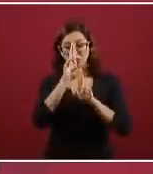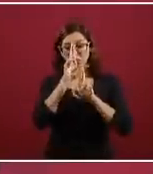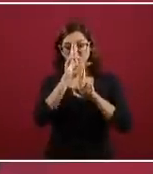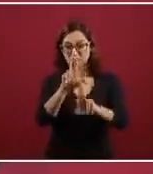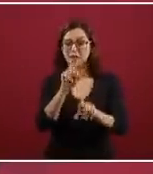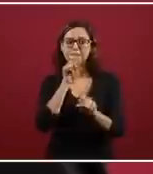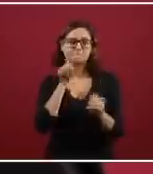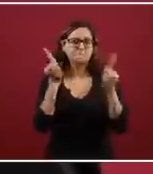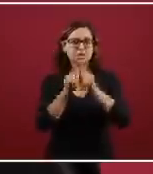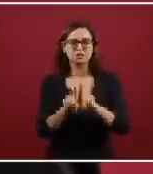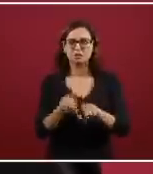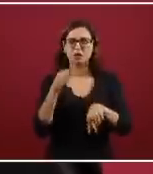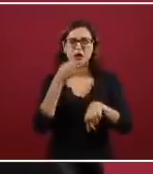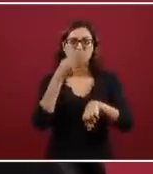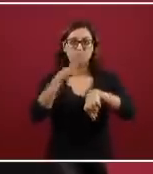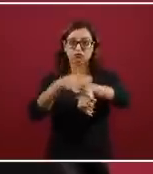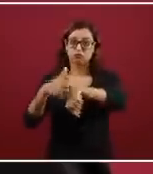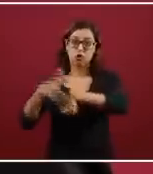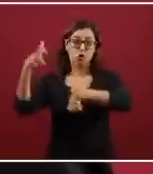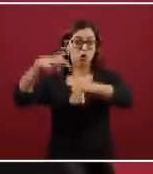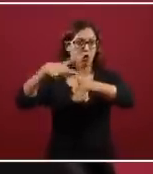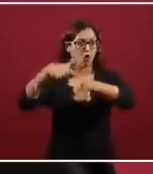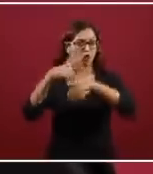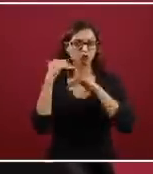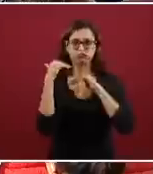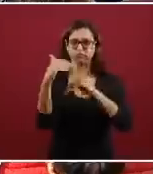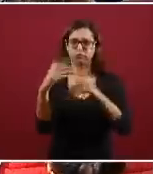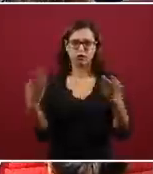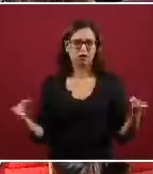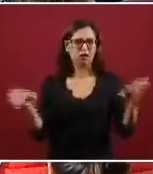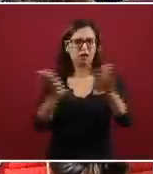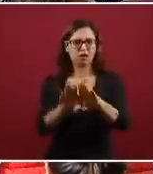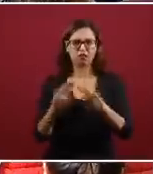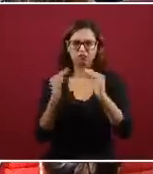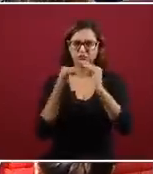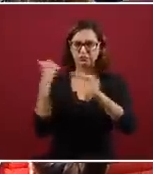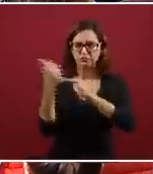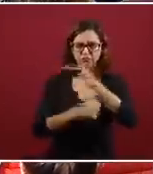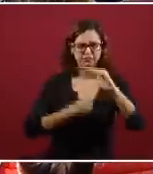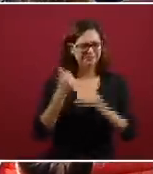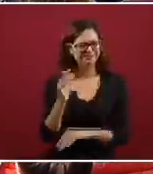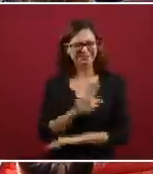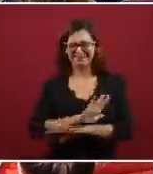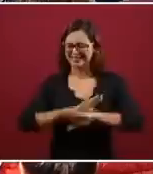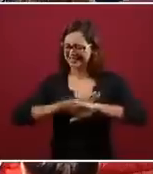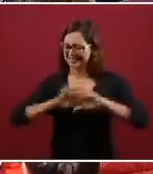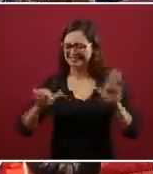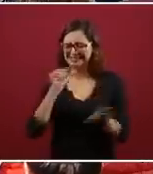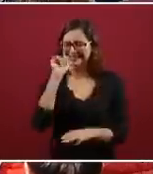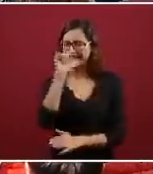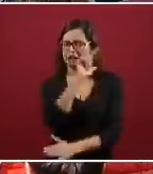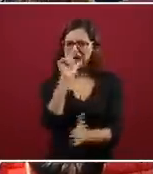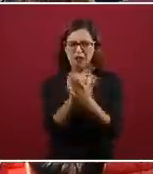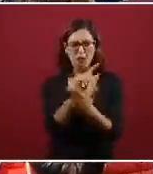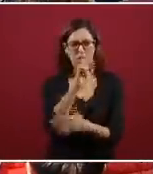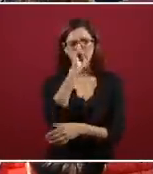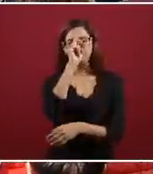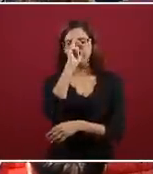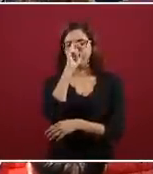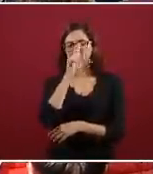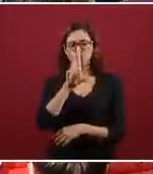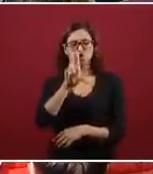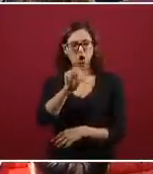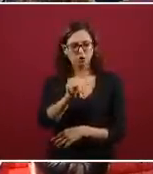de queda, ni a leyes más severas, es decir, nunca